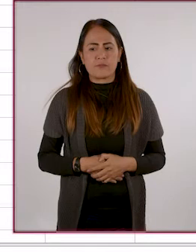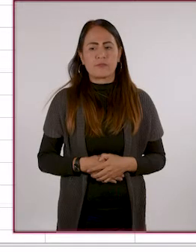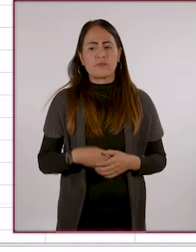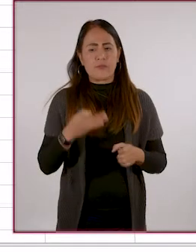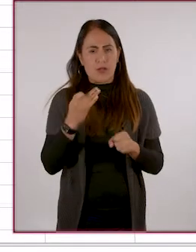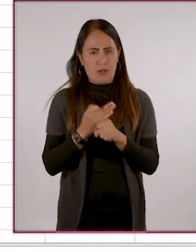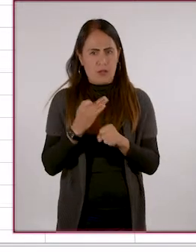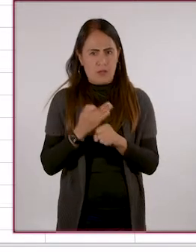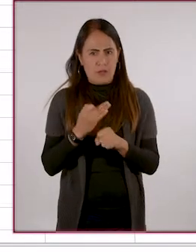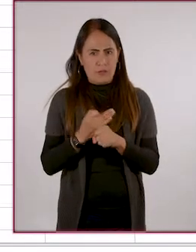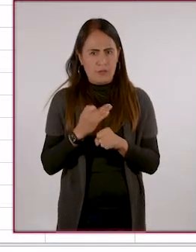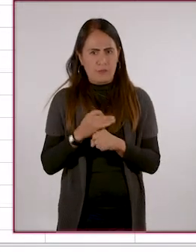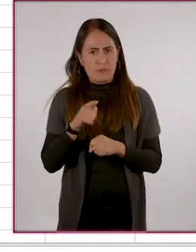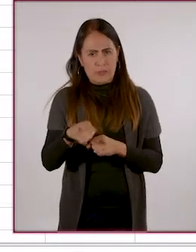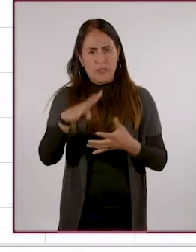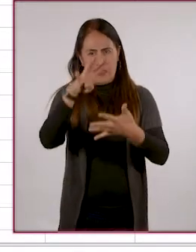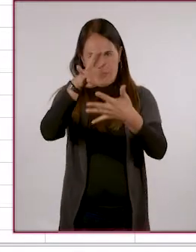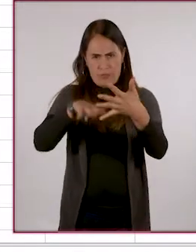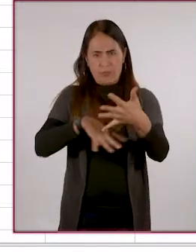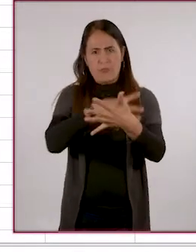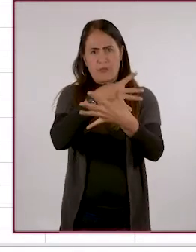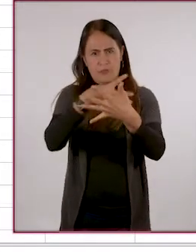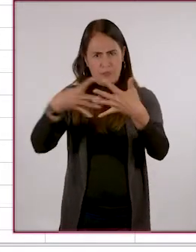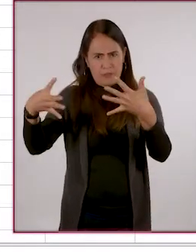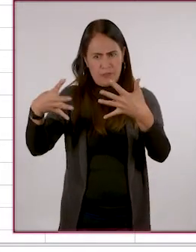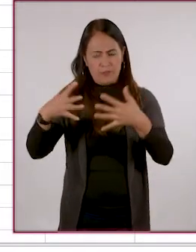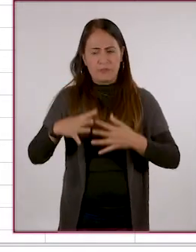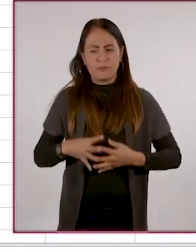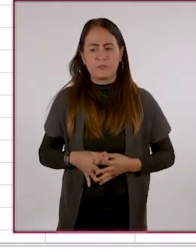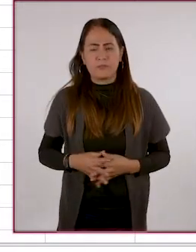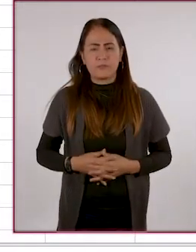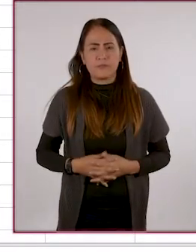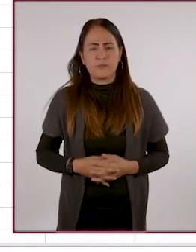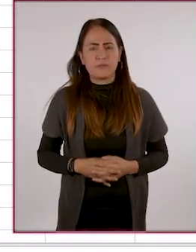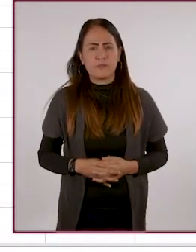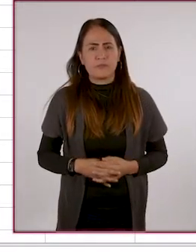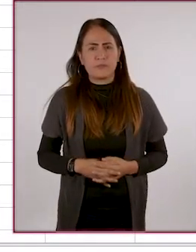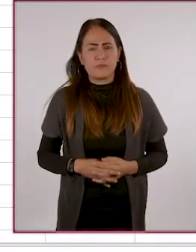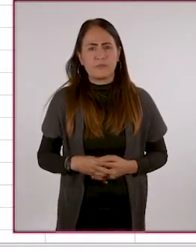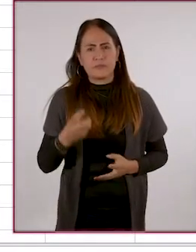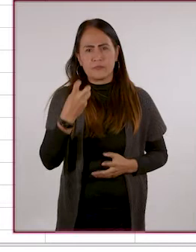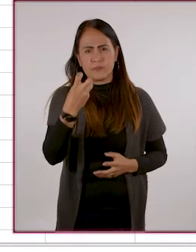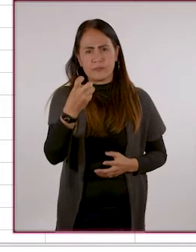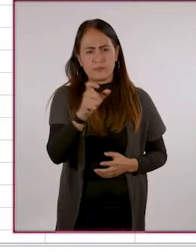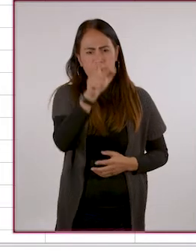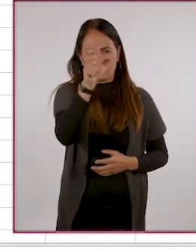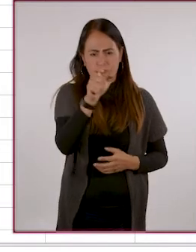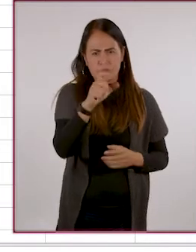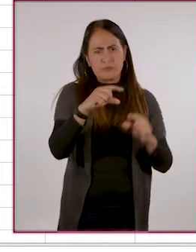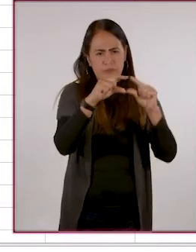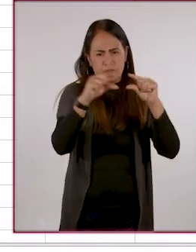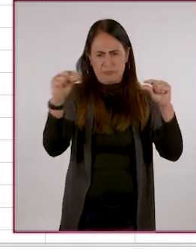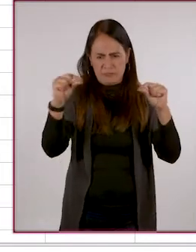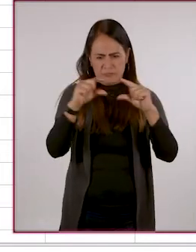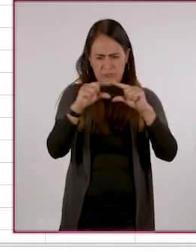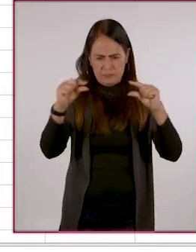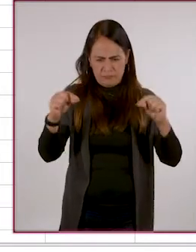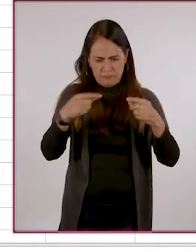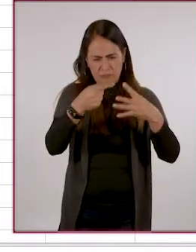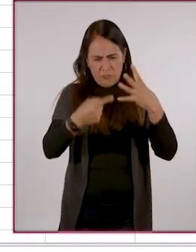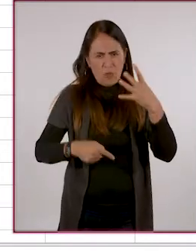Tenemos otro caso, por ejemplo, tengamos una tabla donde en esta tabla tenemos varias